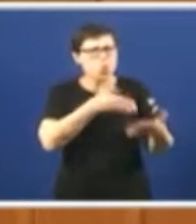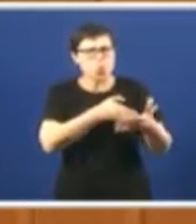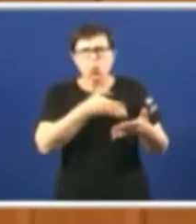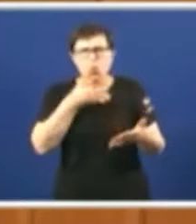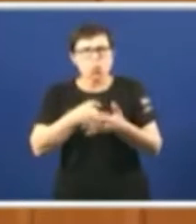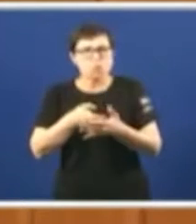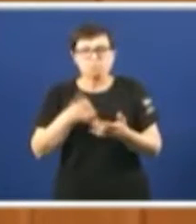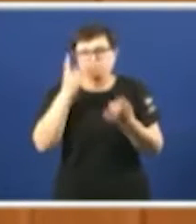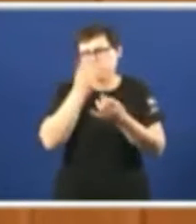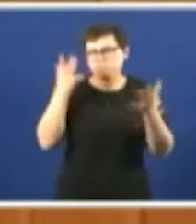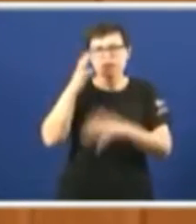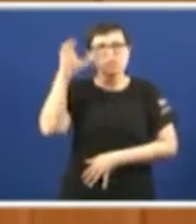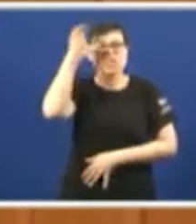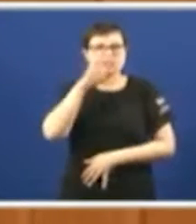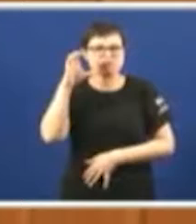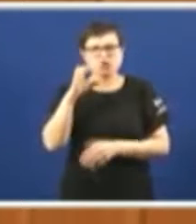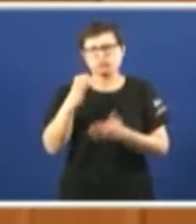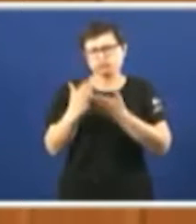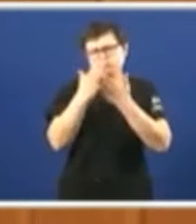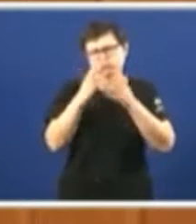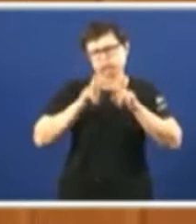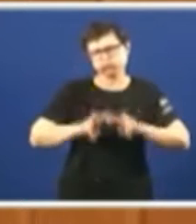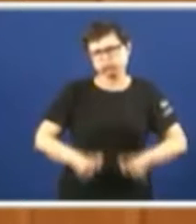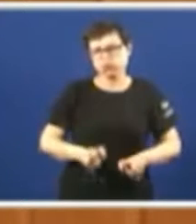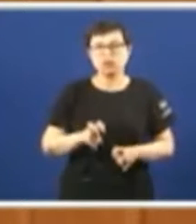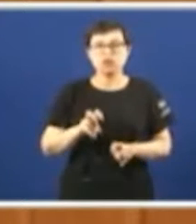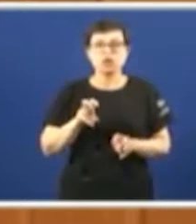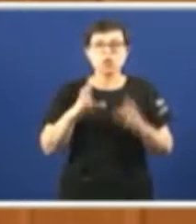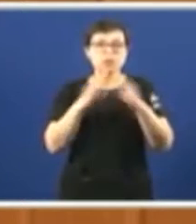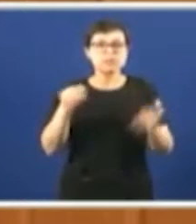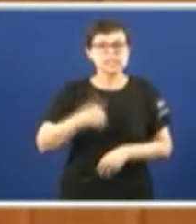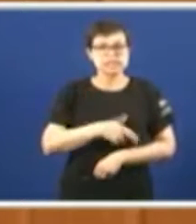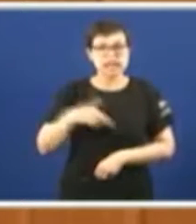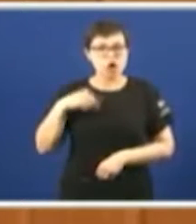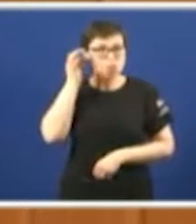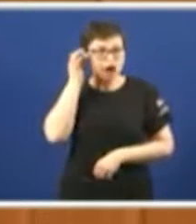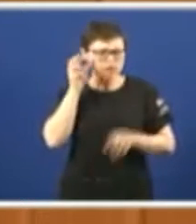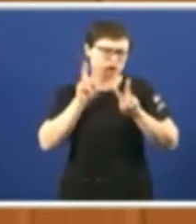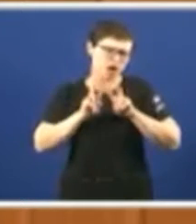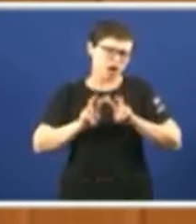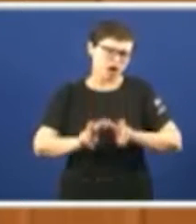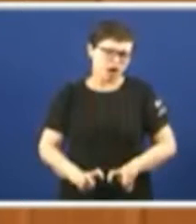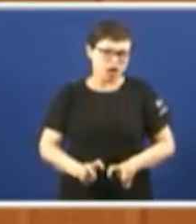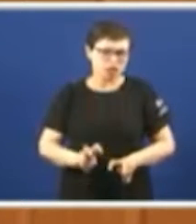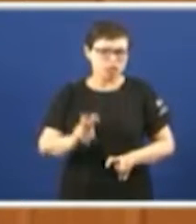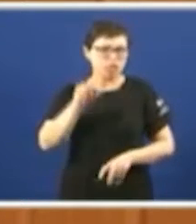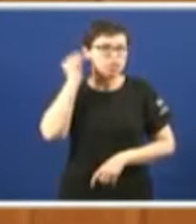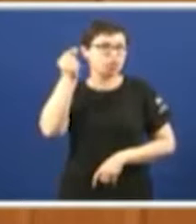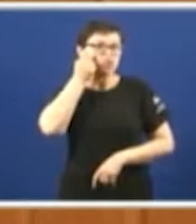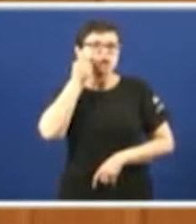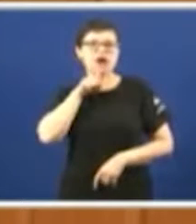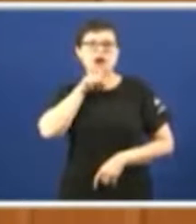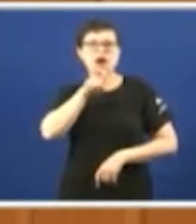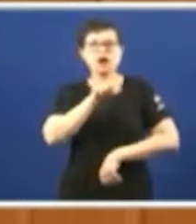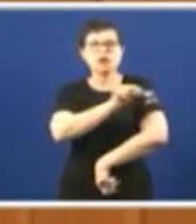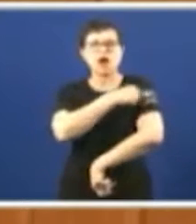de estudos científicos as investigadoras, digamos, da USC concluíran que teñen entre mans unha vacina contra o cancro,